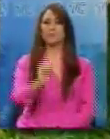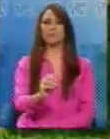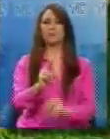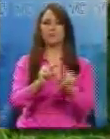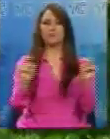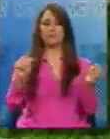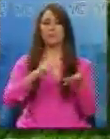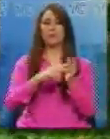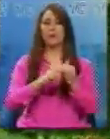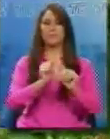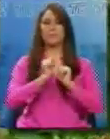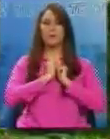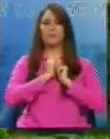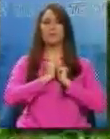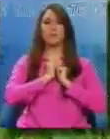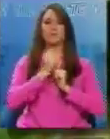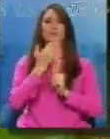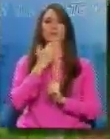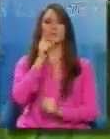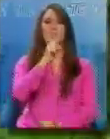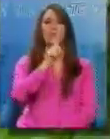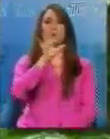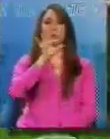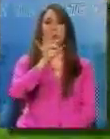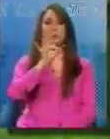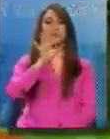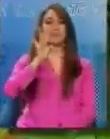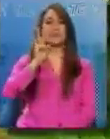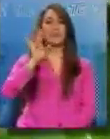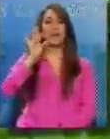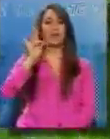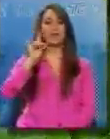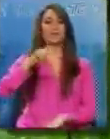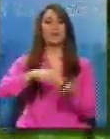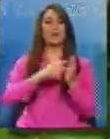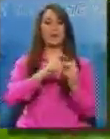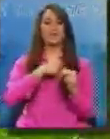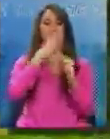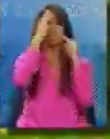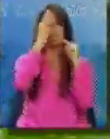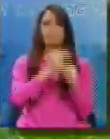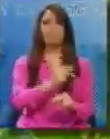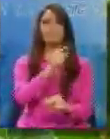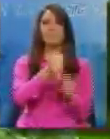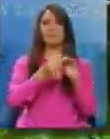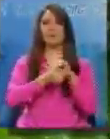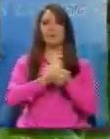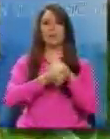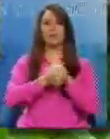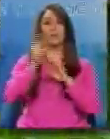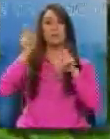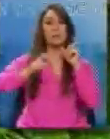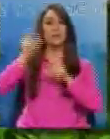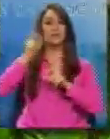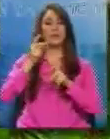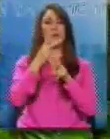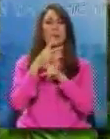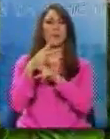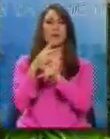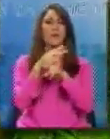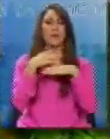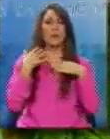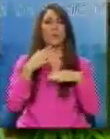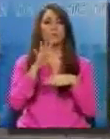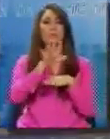declarada Patrimonio Natural de la Humanidad en 1978. Y desde aquel día quienes la visitan deben respetar el cuidado de